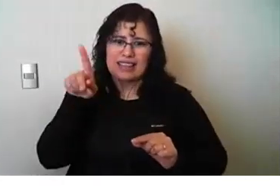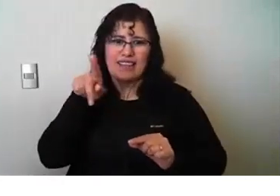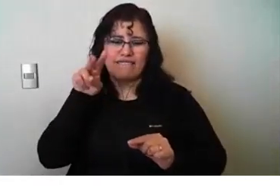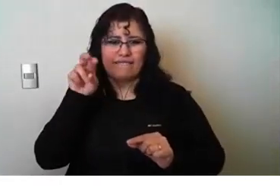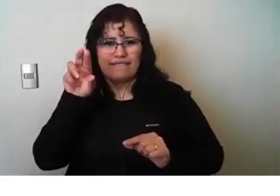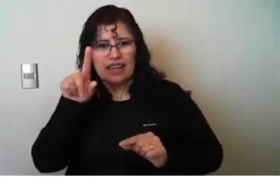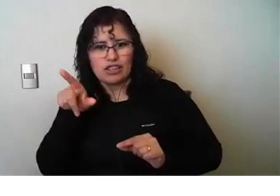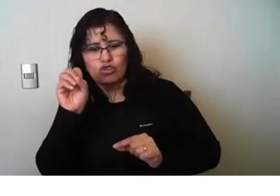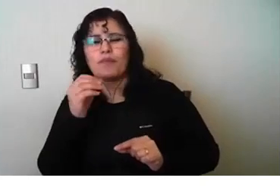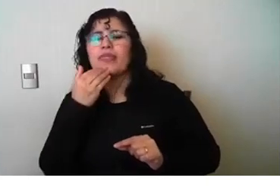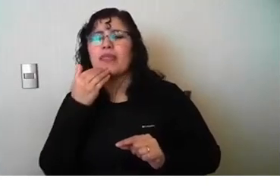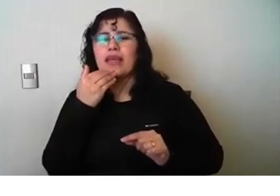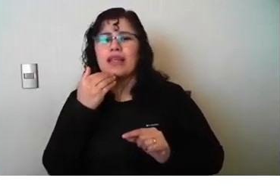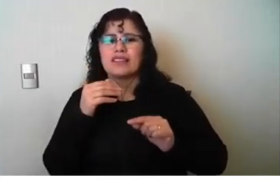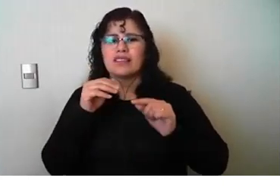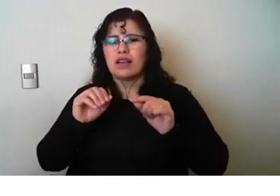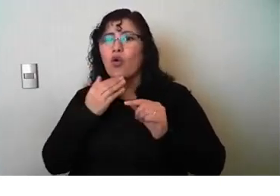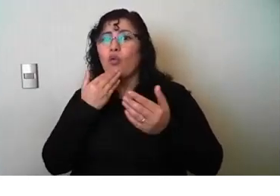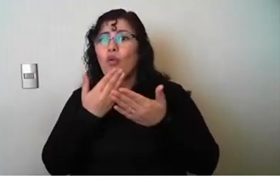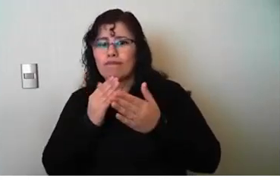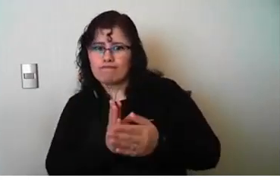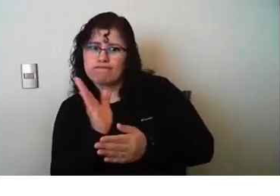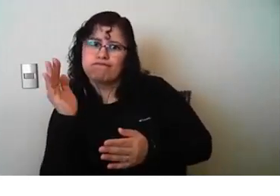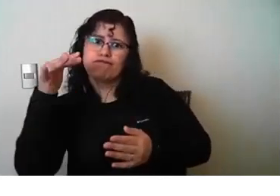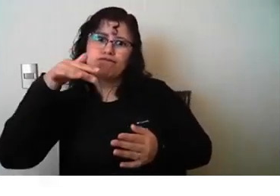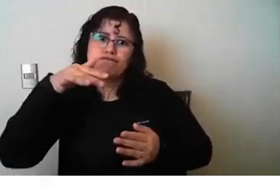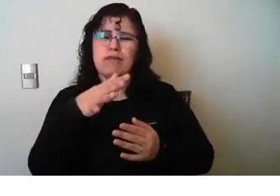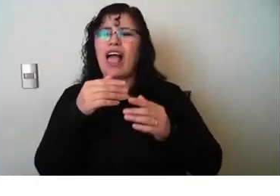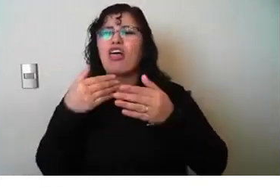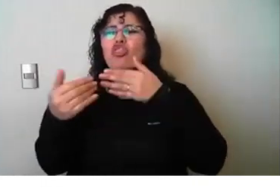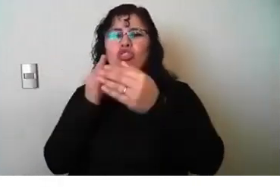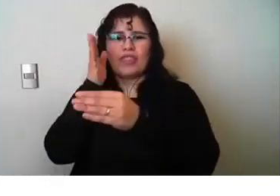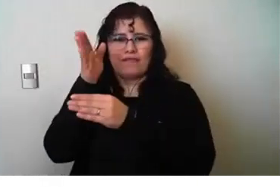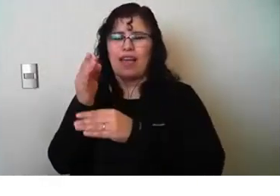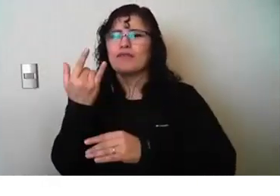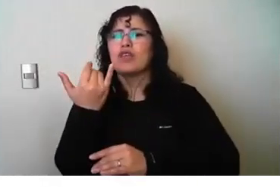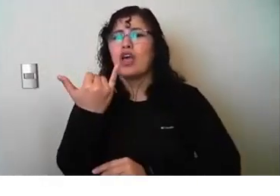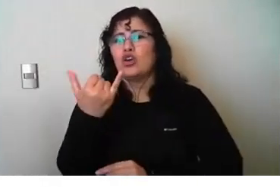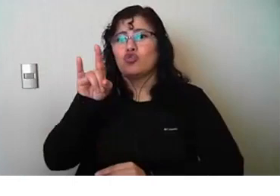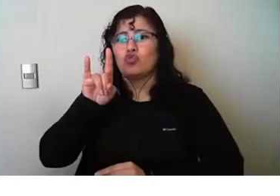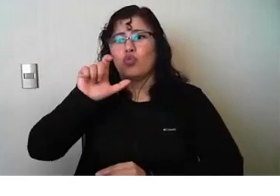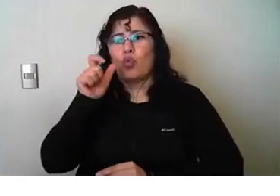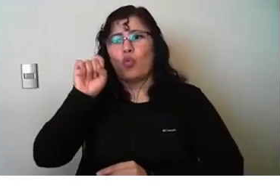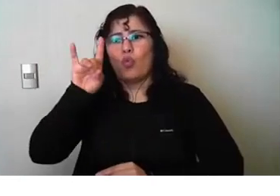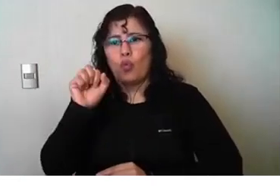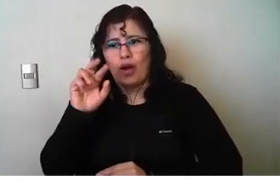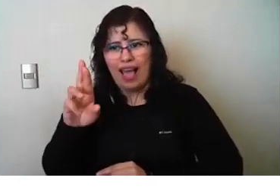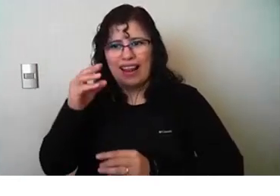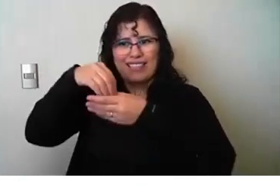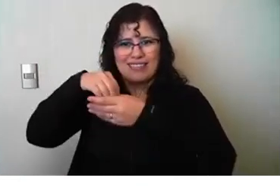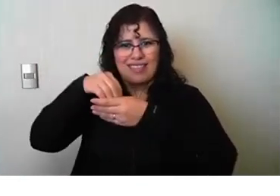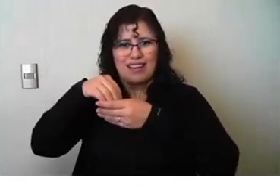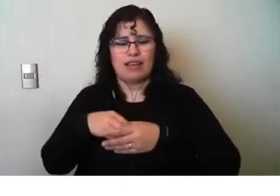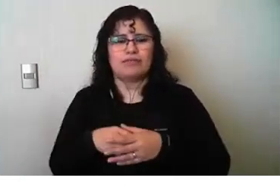punto de salida, que es la vena yugular interna. El resto también de senos que aparecen